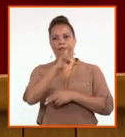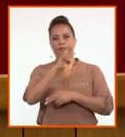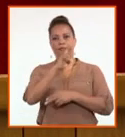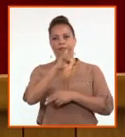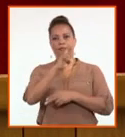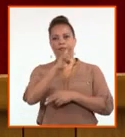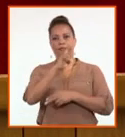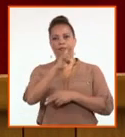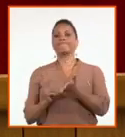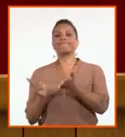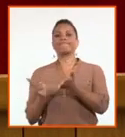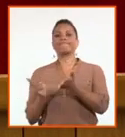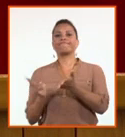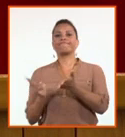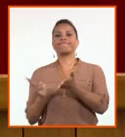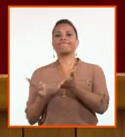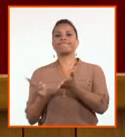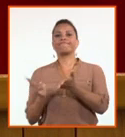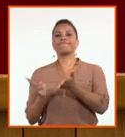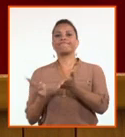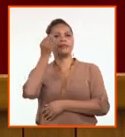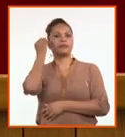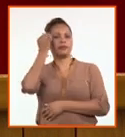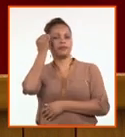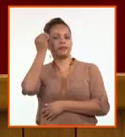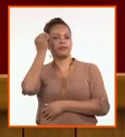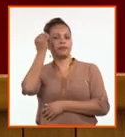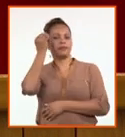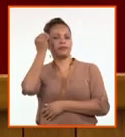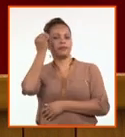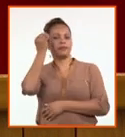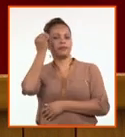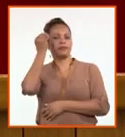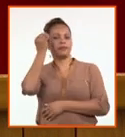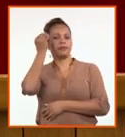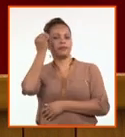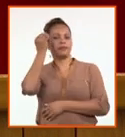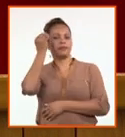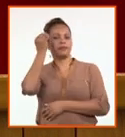han sido fieles exponentes del pensamiento patriótico y antiimperialista